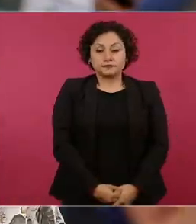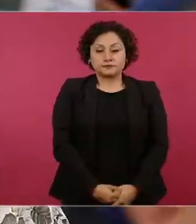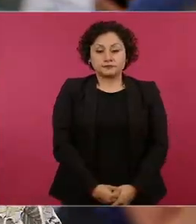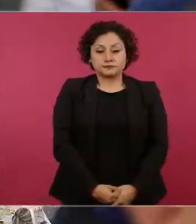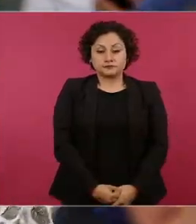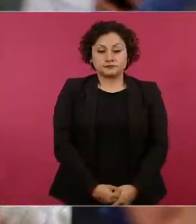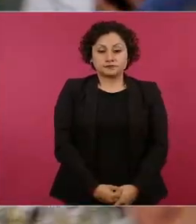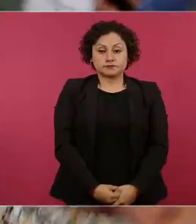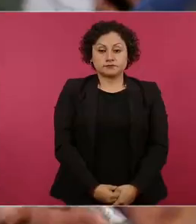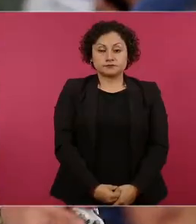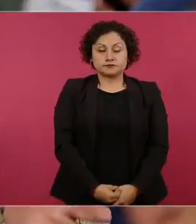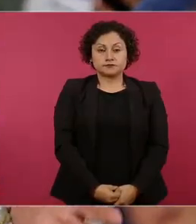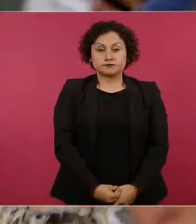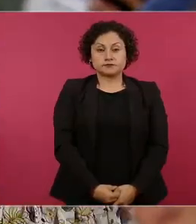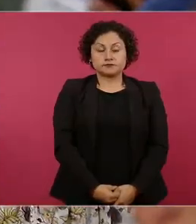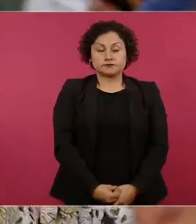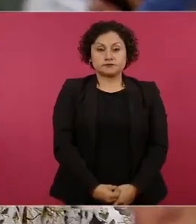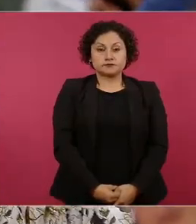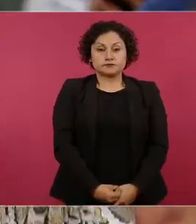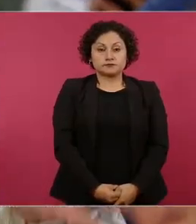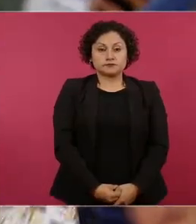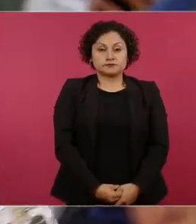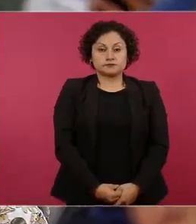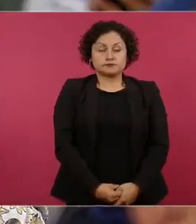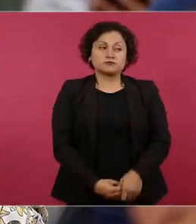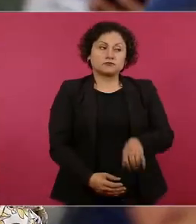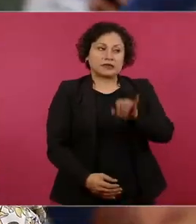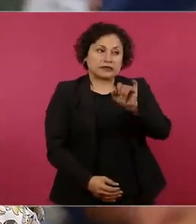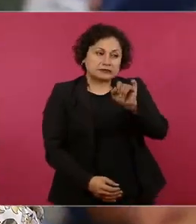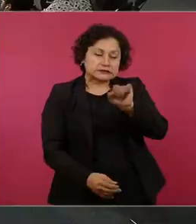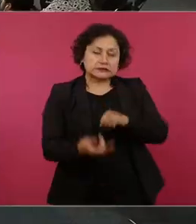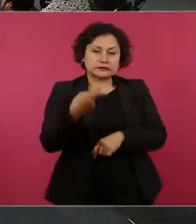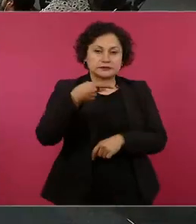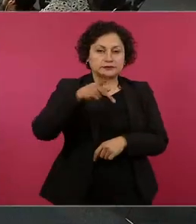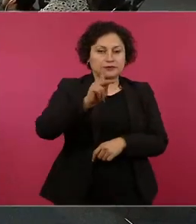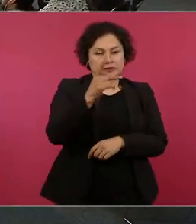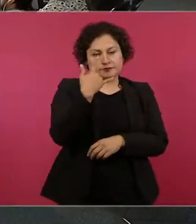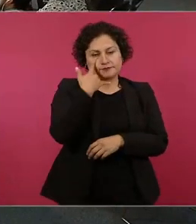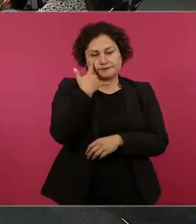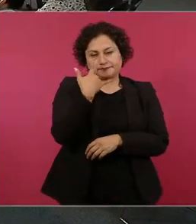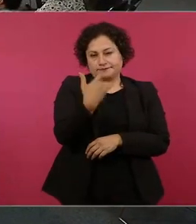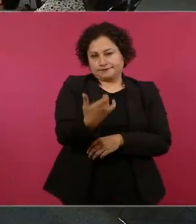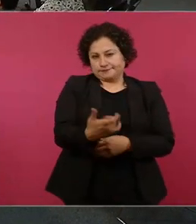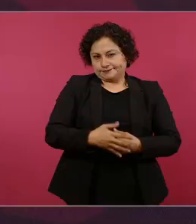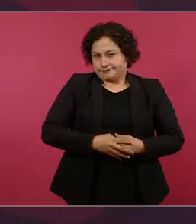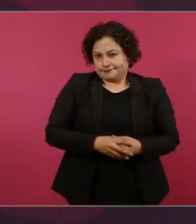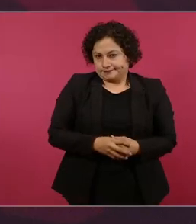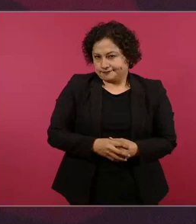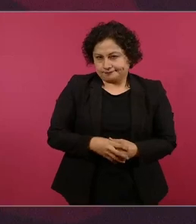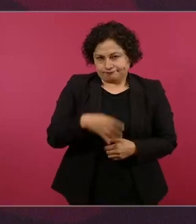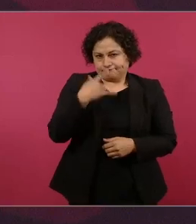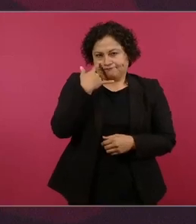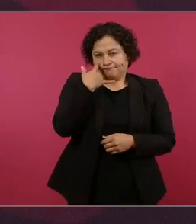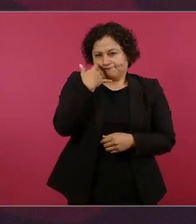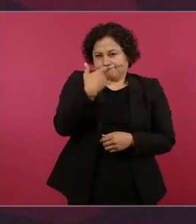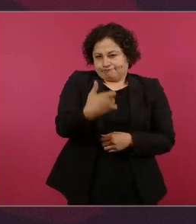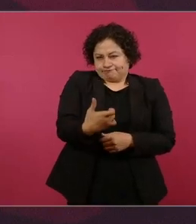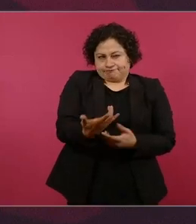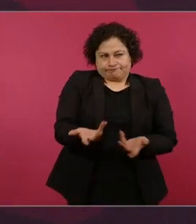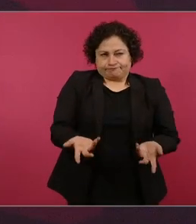quedarse ahí donde estaban los es muy extraño muy